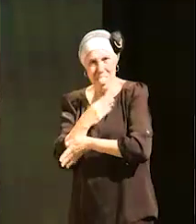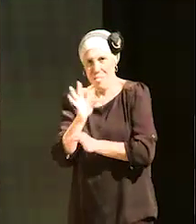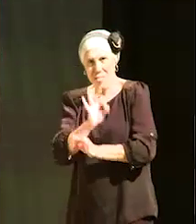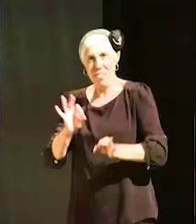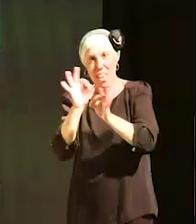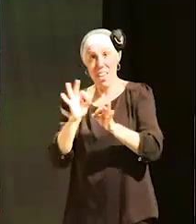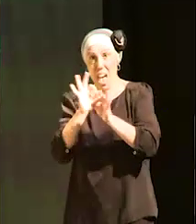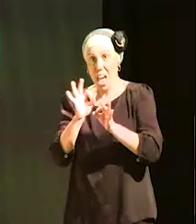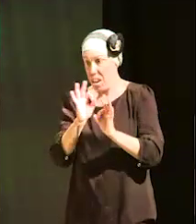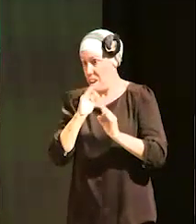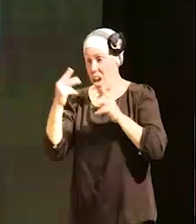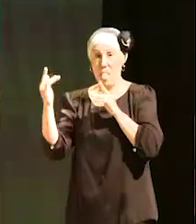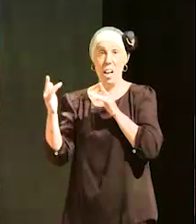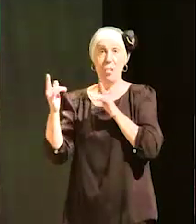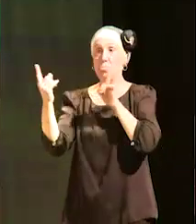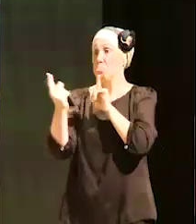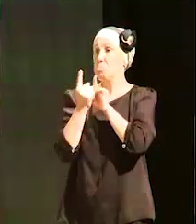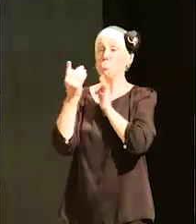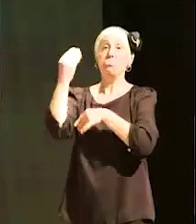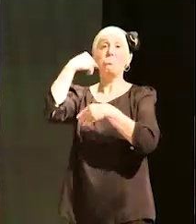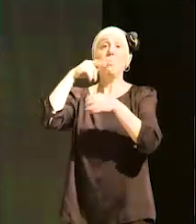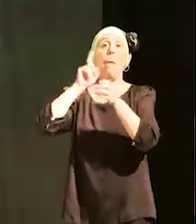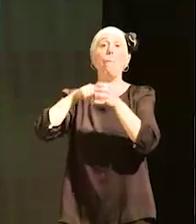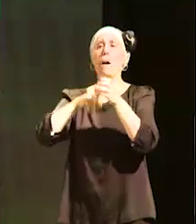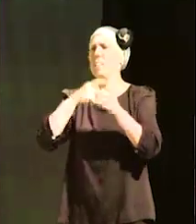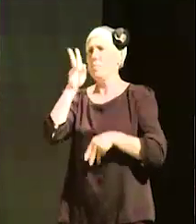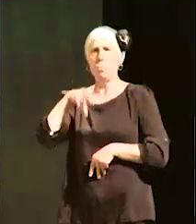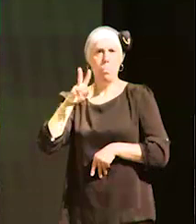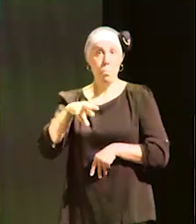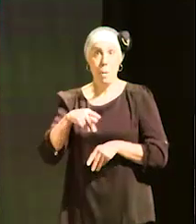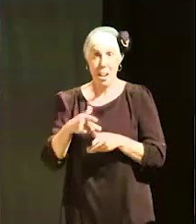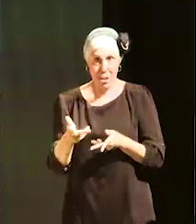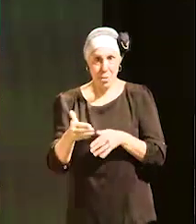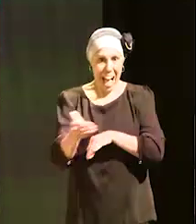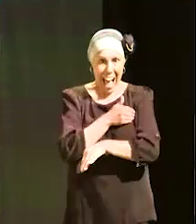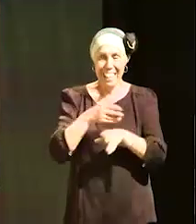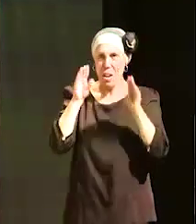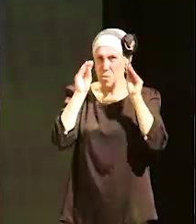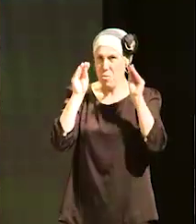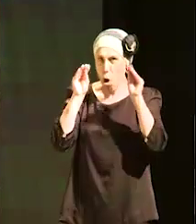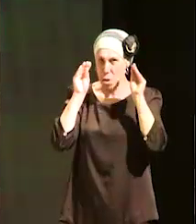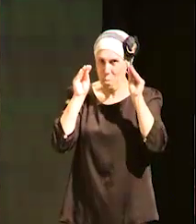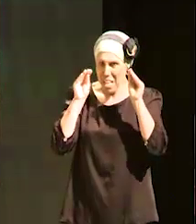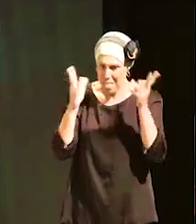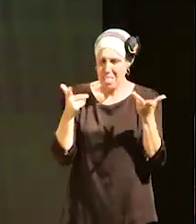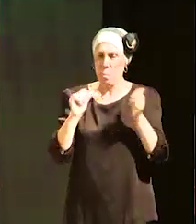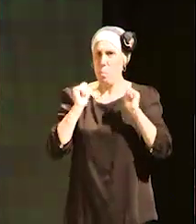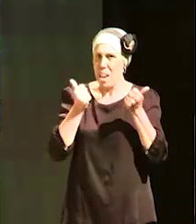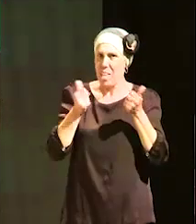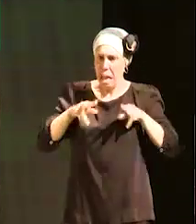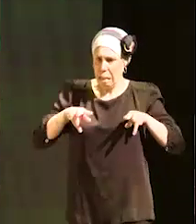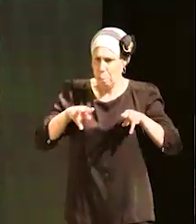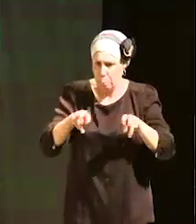toda esta parte de la lo previo a la formación si el calentamiento la